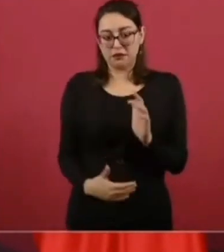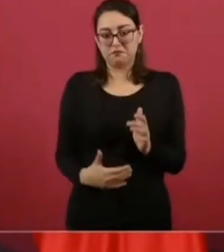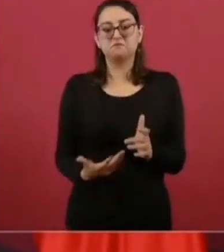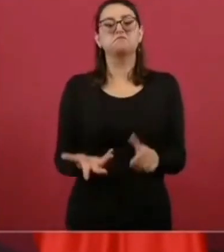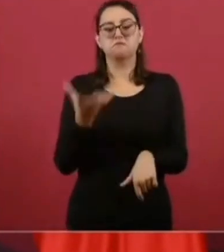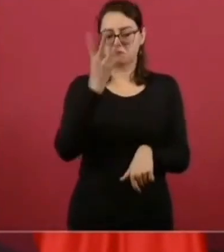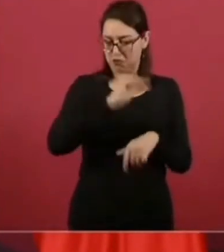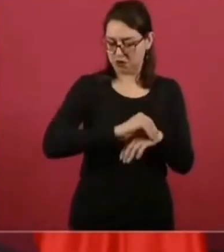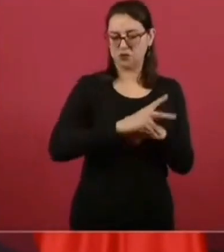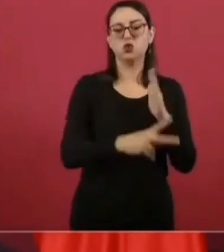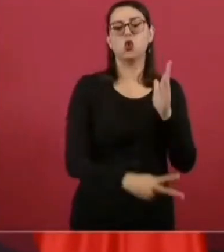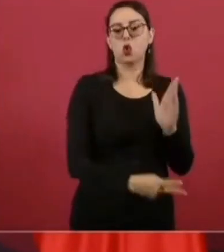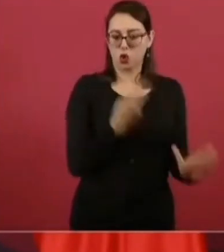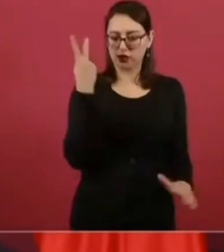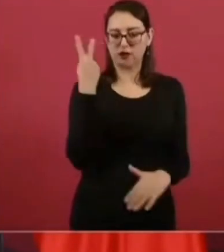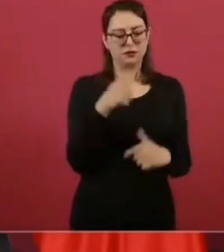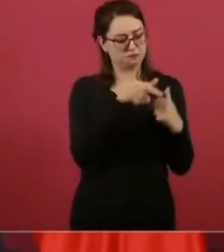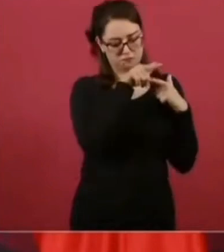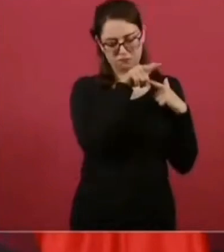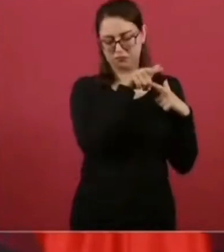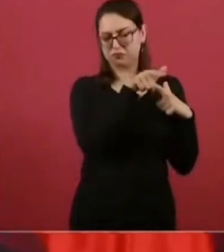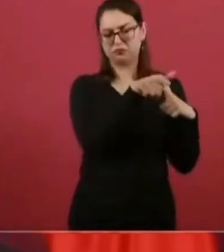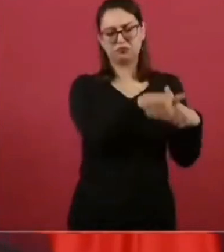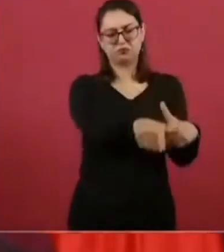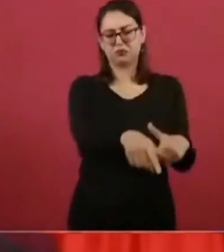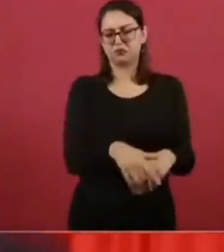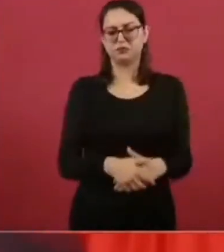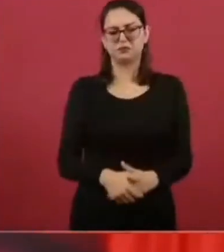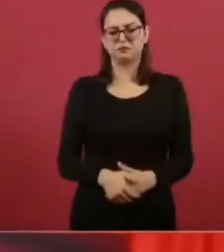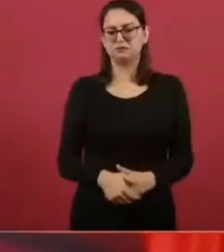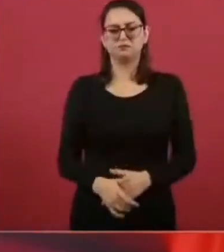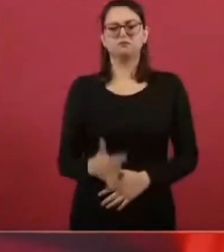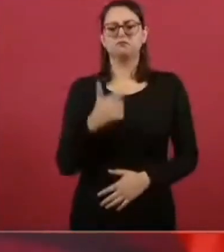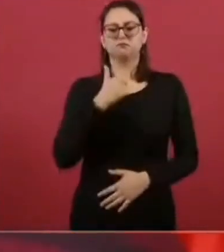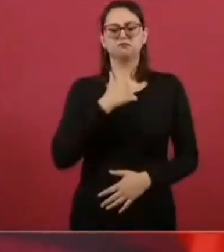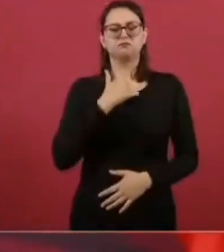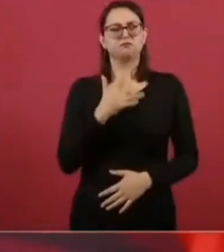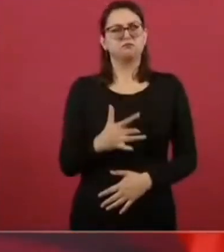vamos a continuar así. Y yo pienso que poco a poco